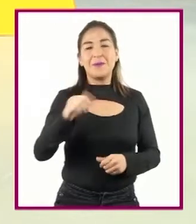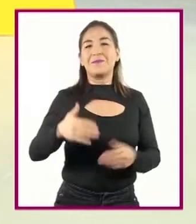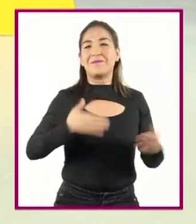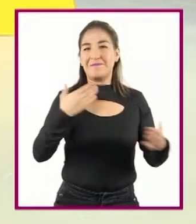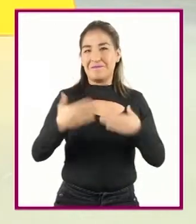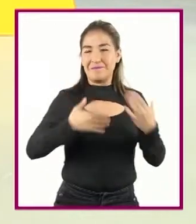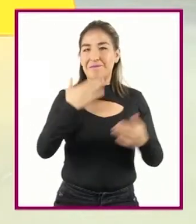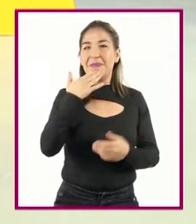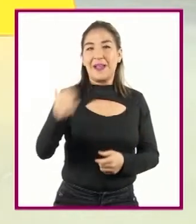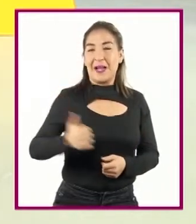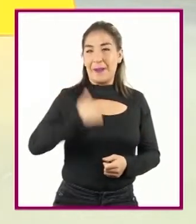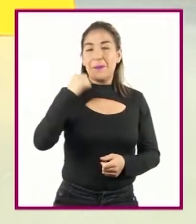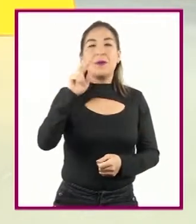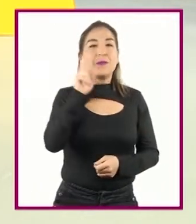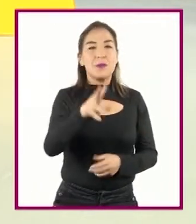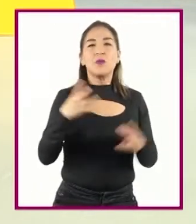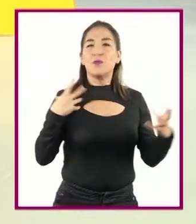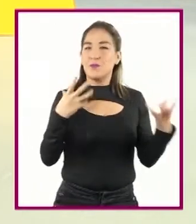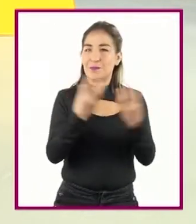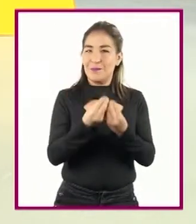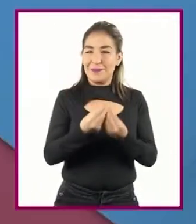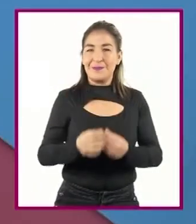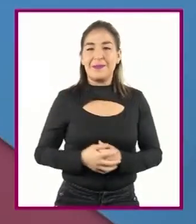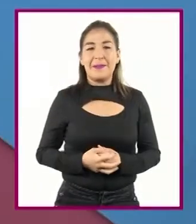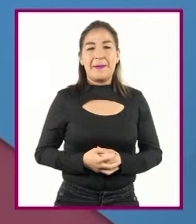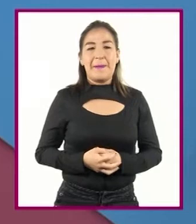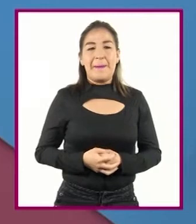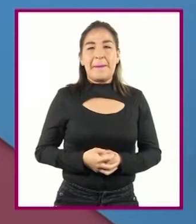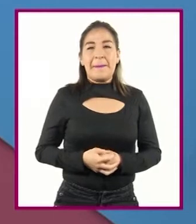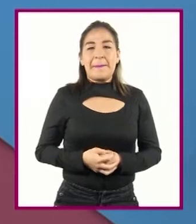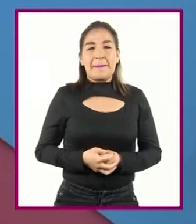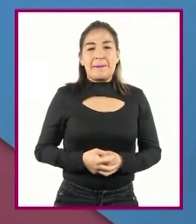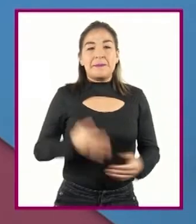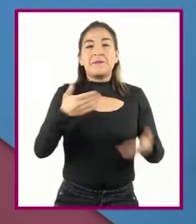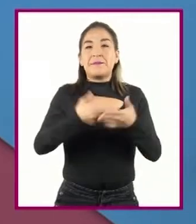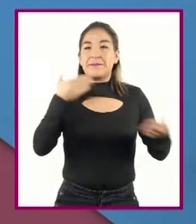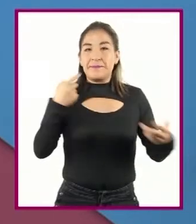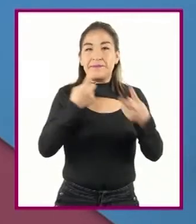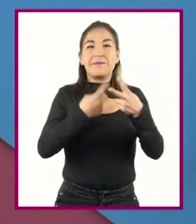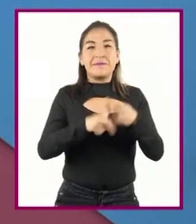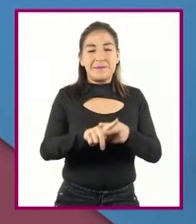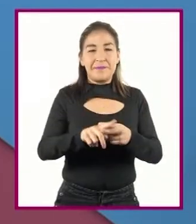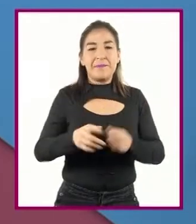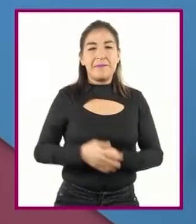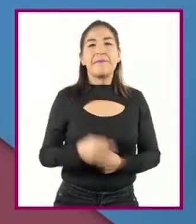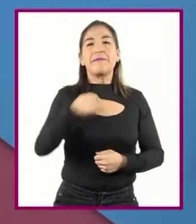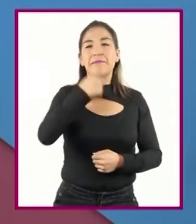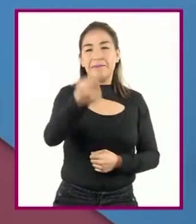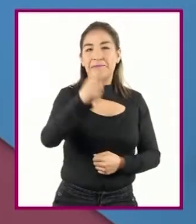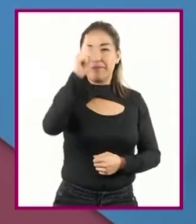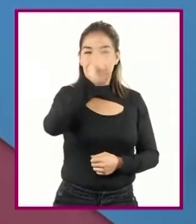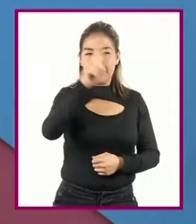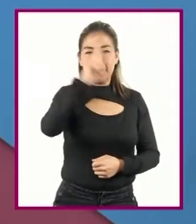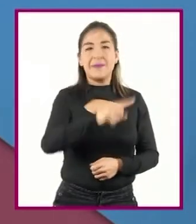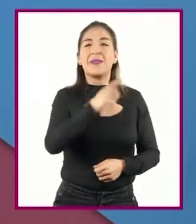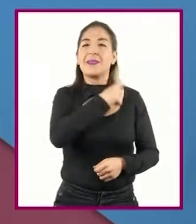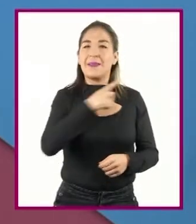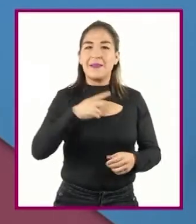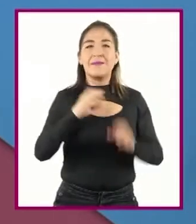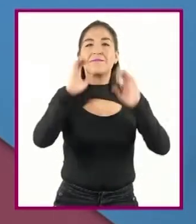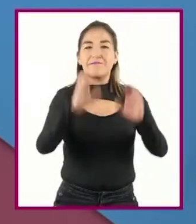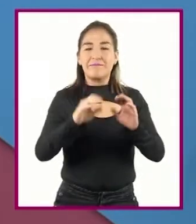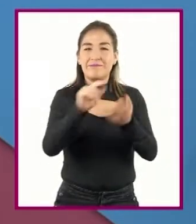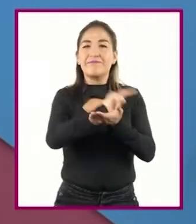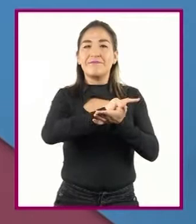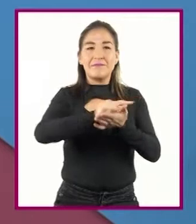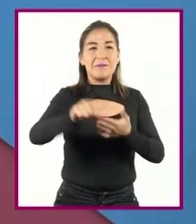productiva y aprendamos juntas y juntos. Antes de comenzar, les recordamos mantener las medidas de